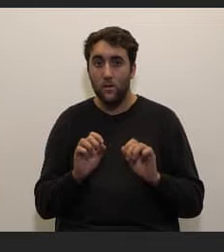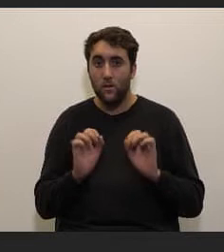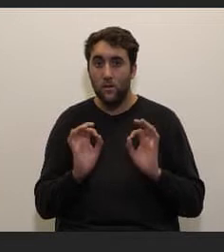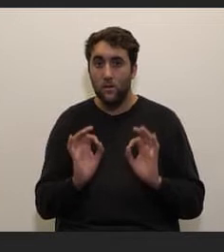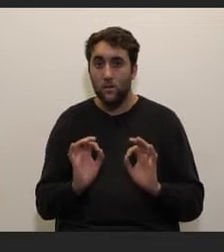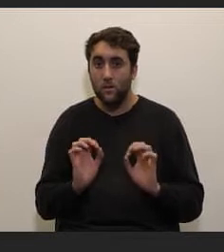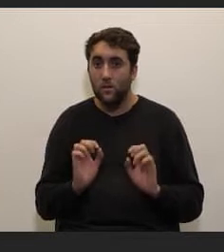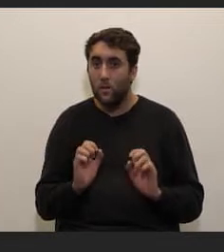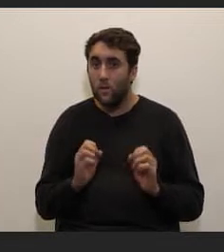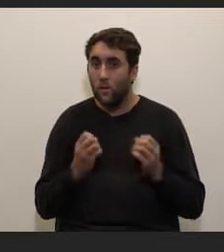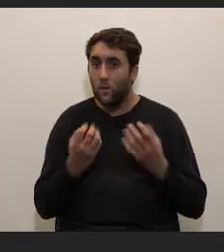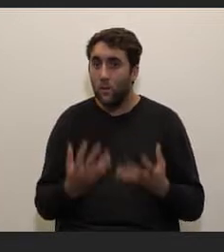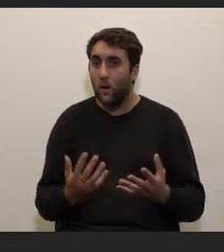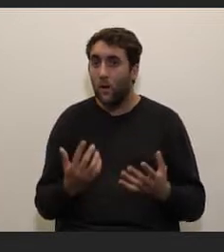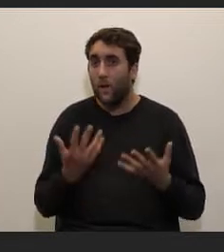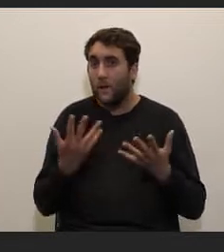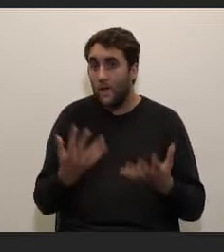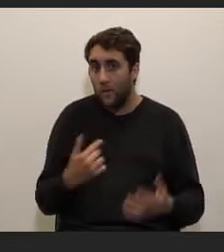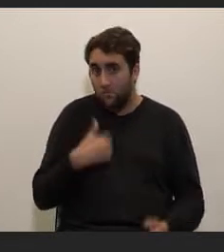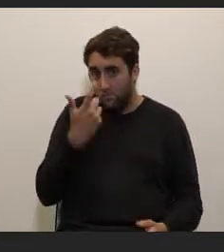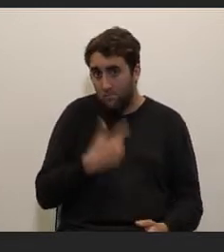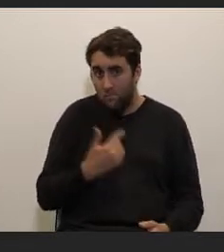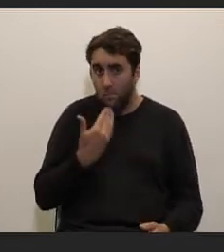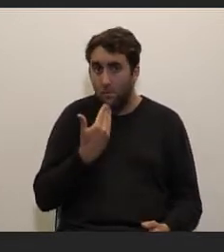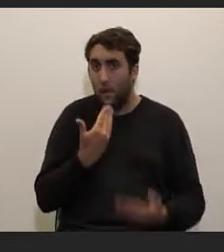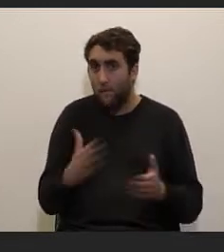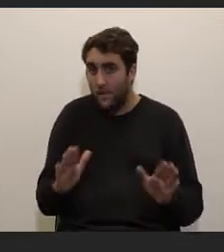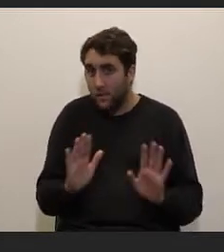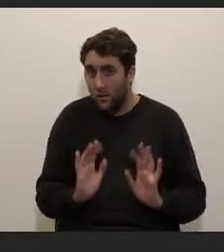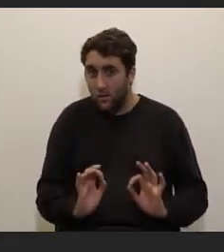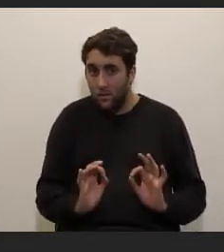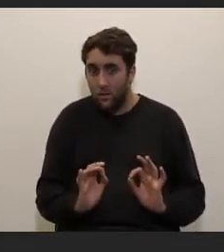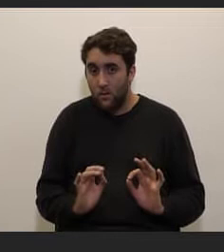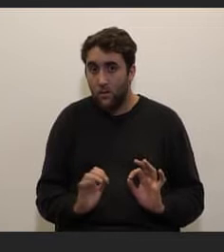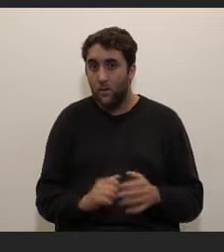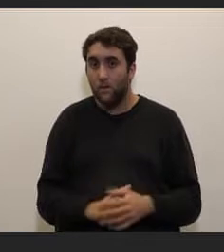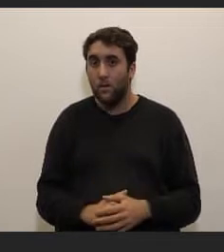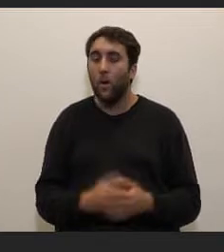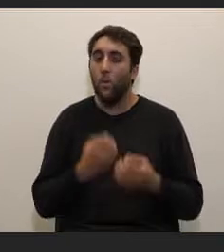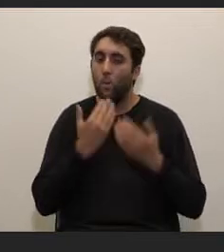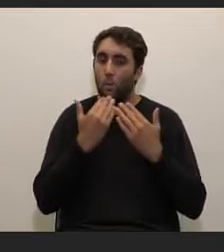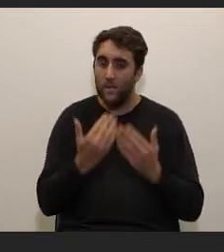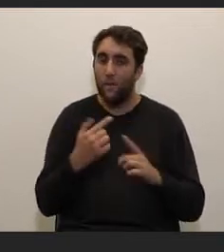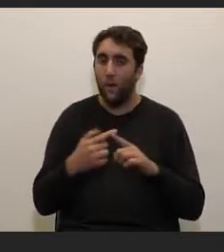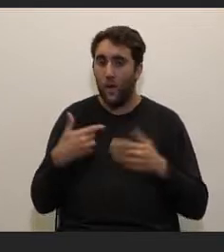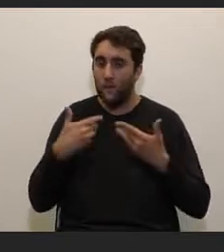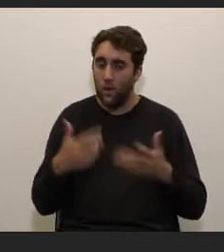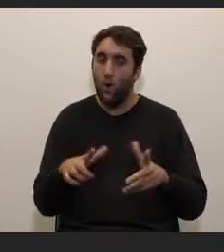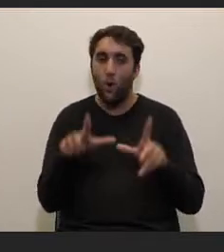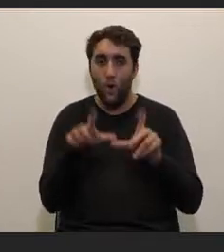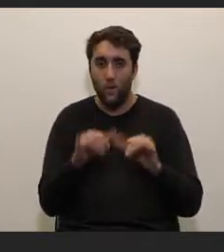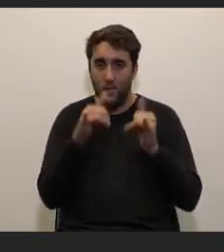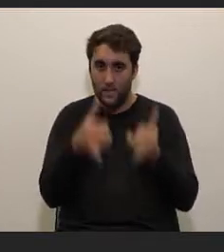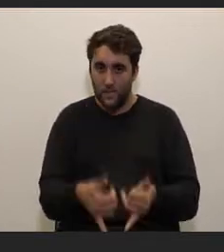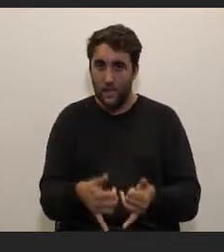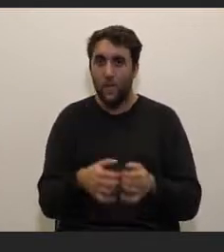Buenas. Bueno, si quieren arranco yo, como para romper el hielo. Bueno, muchísimas gracias por la invitación, por supuesto, y